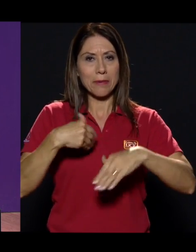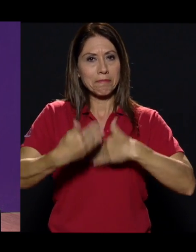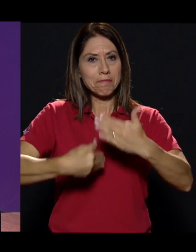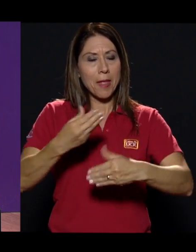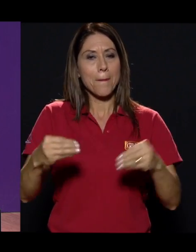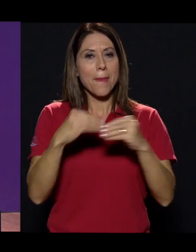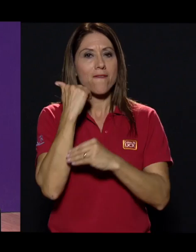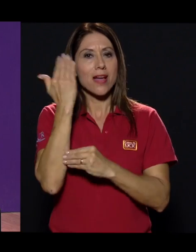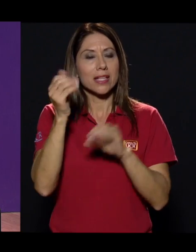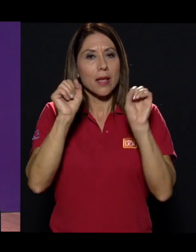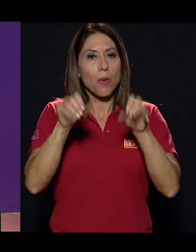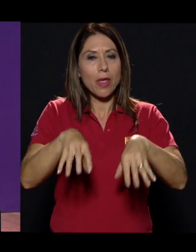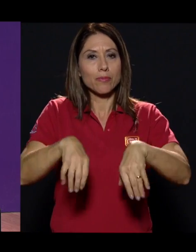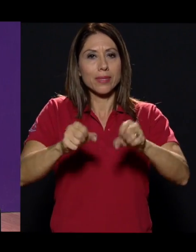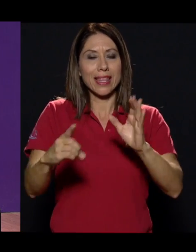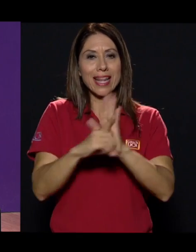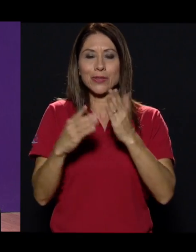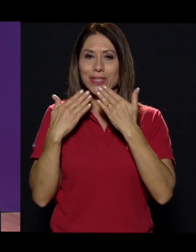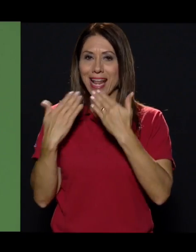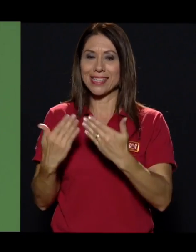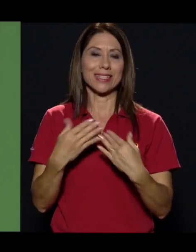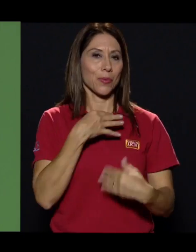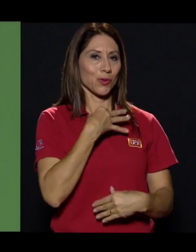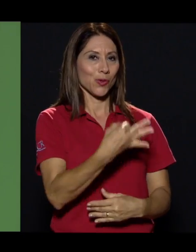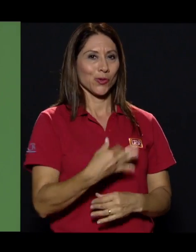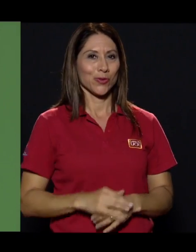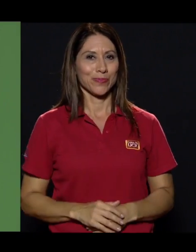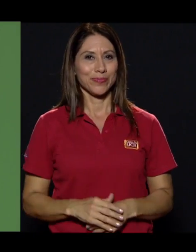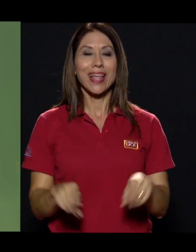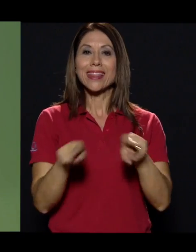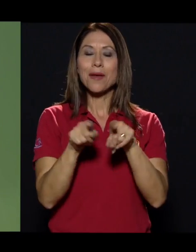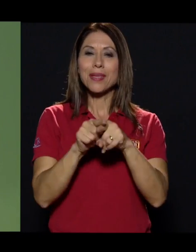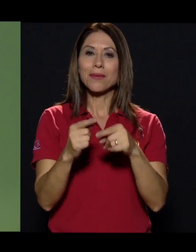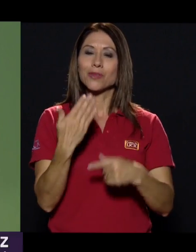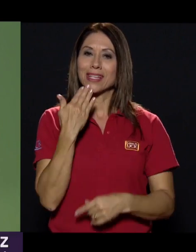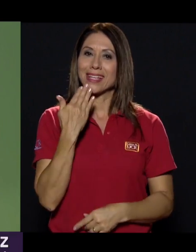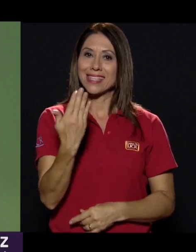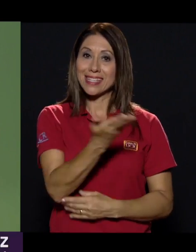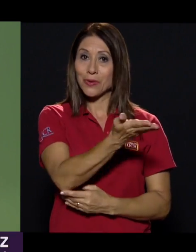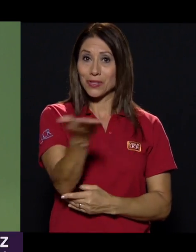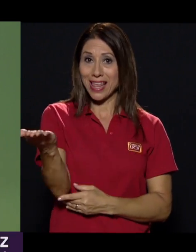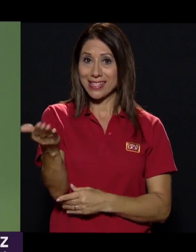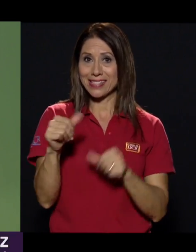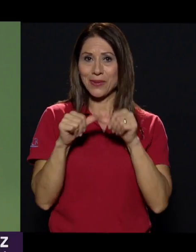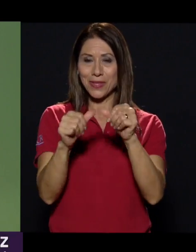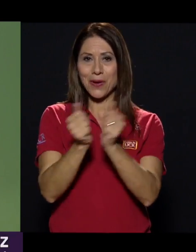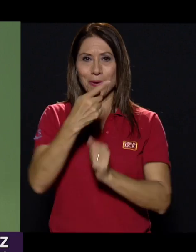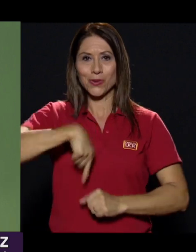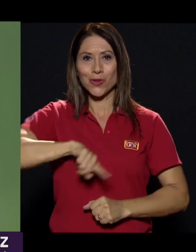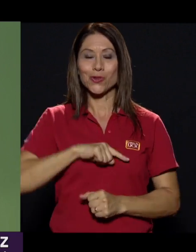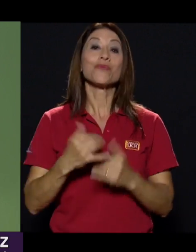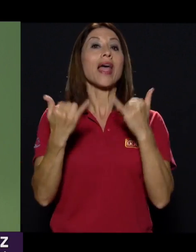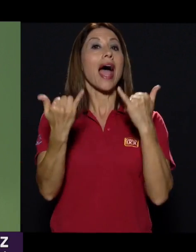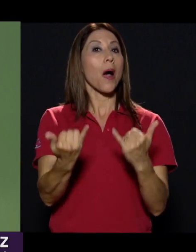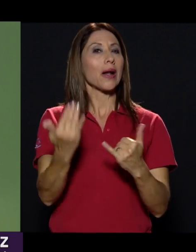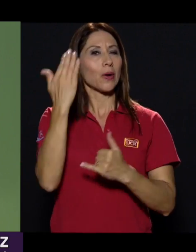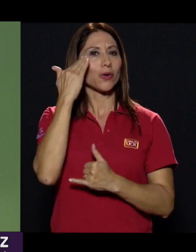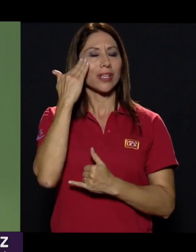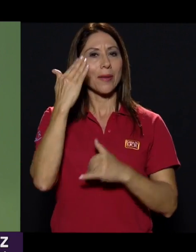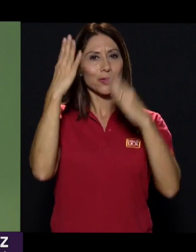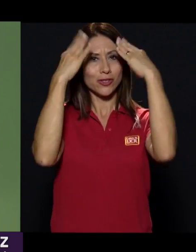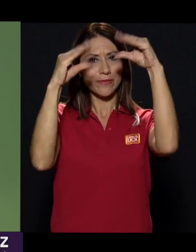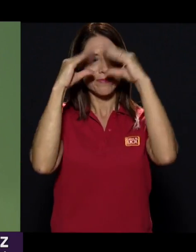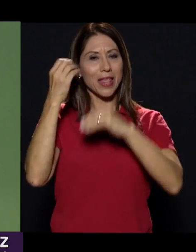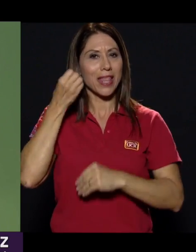que sea cada vez más sencillo acceder a esos derechos. Muchas gracias, Carla. Con mucho gusto. También muchas gracias a ustedes que siguen con nosotros. Ahora conoceremos